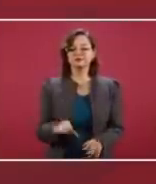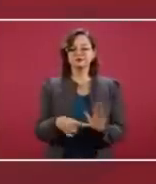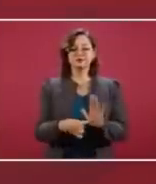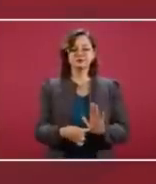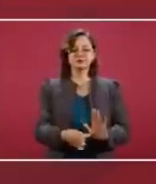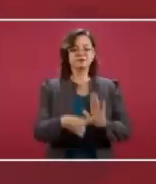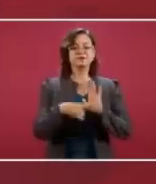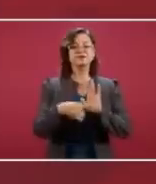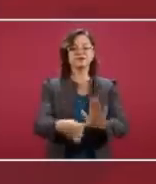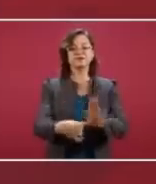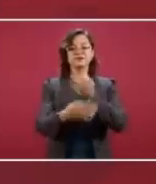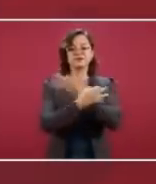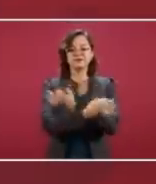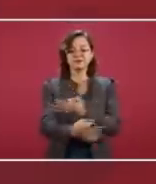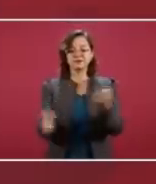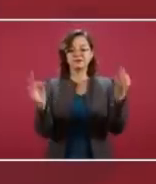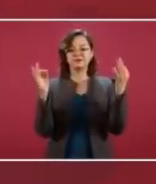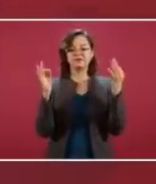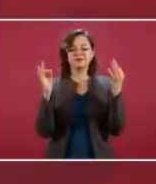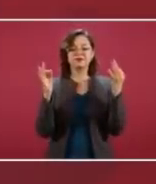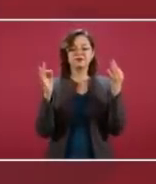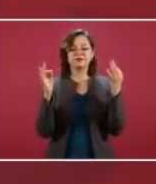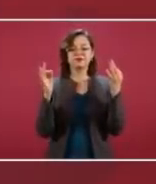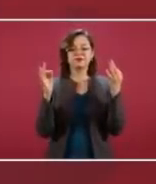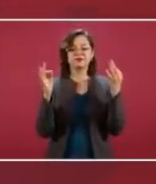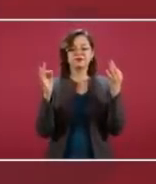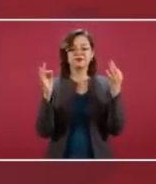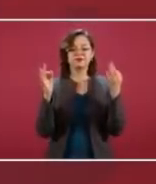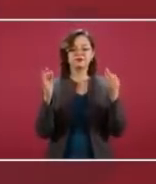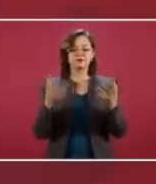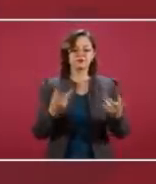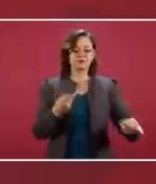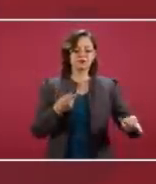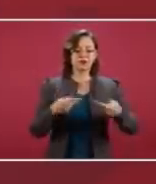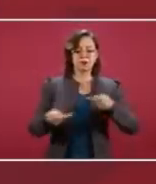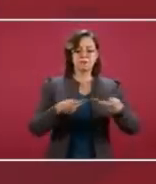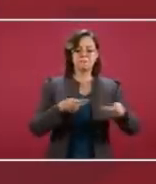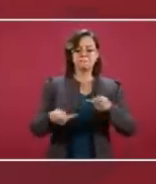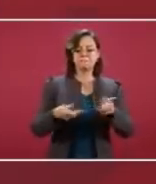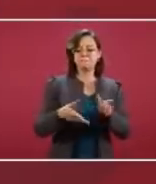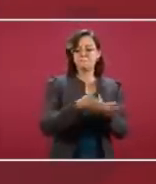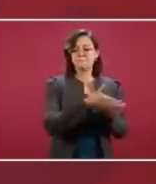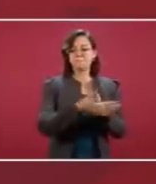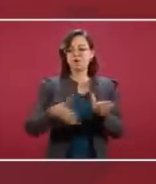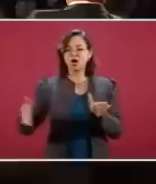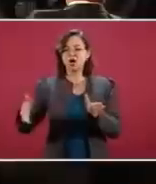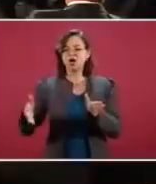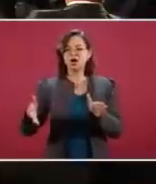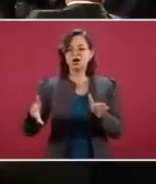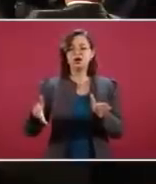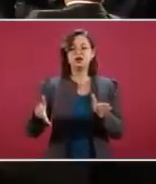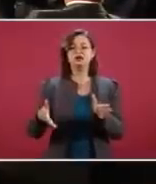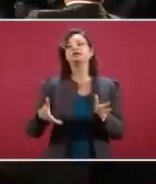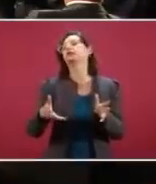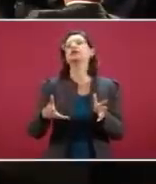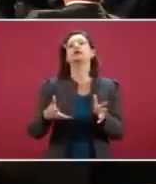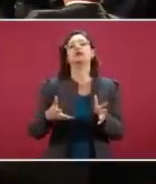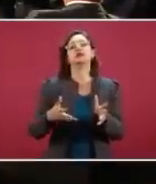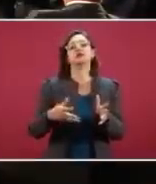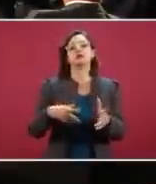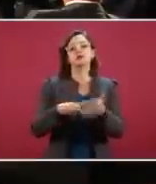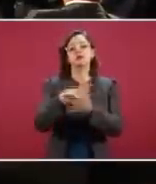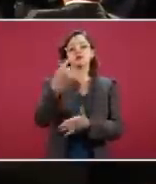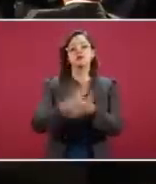a dar a conocer un plan para la creación de